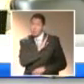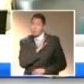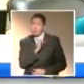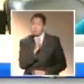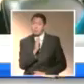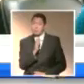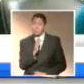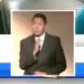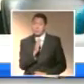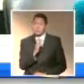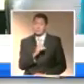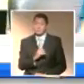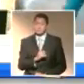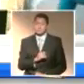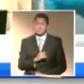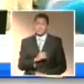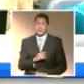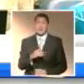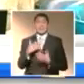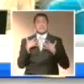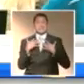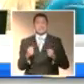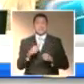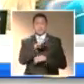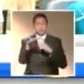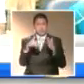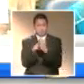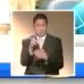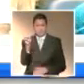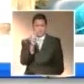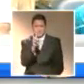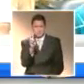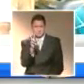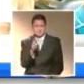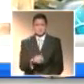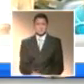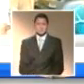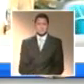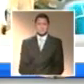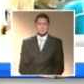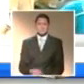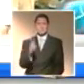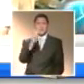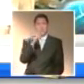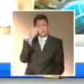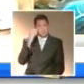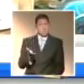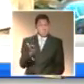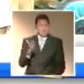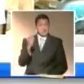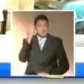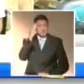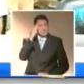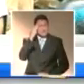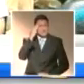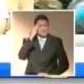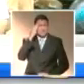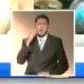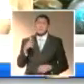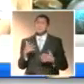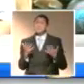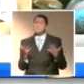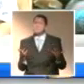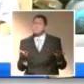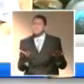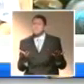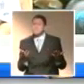que investigarlas, ponerlas en claro, es un asunto que le interesa a la salud